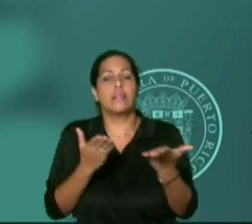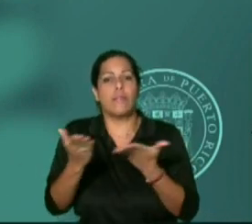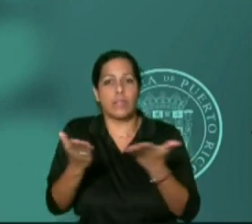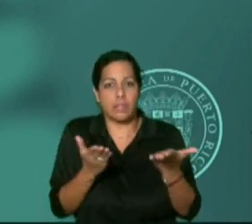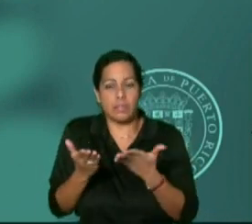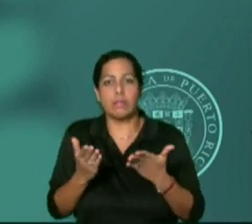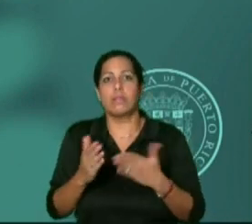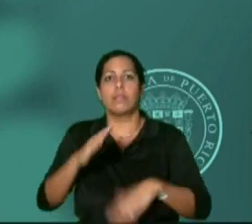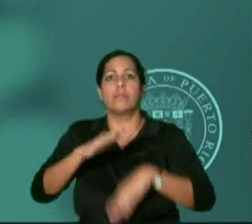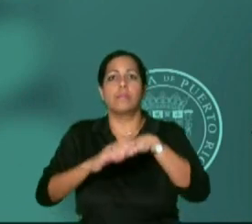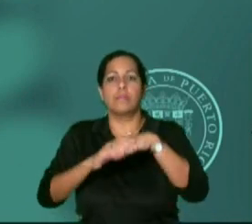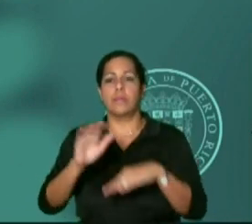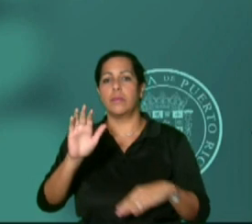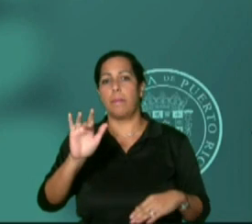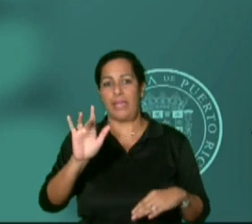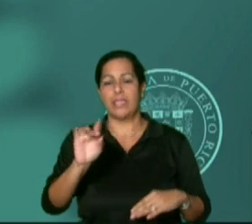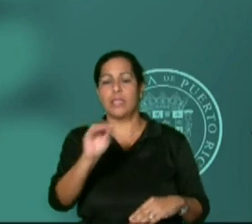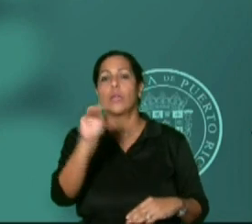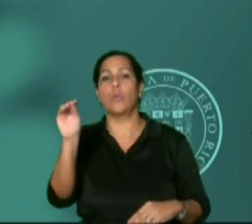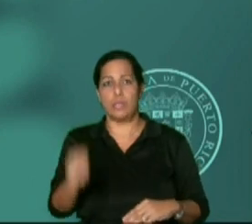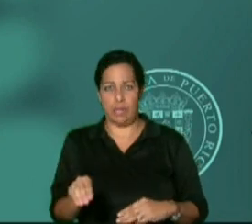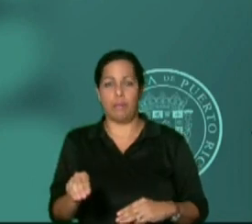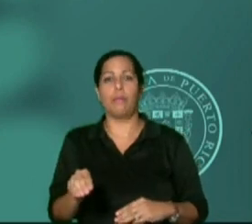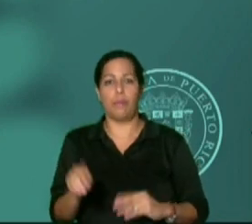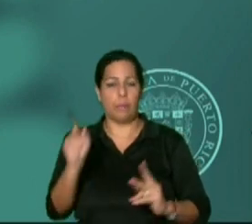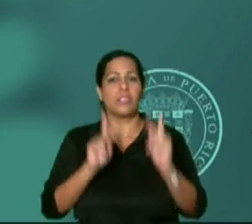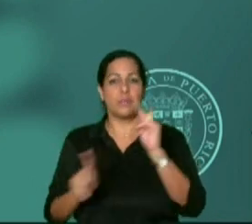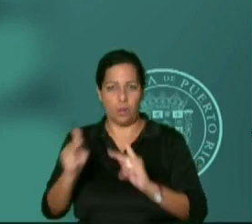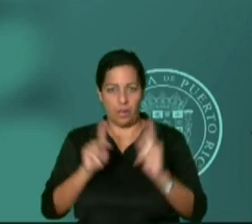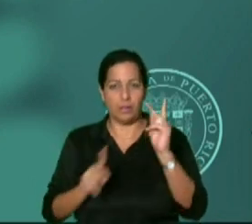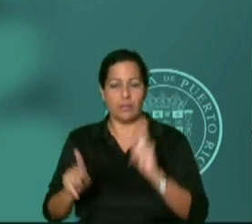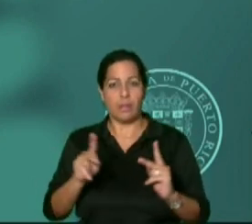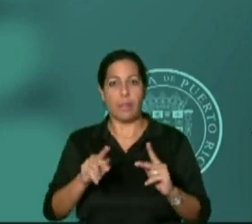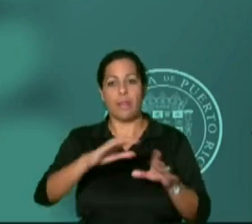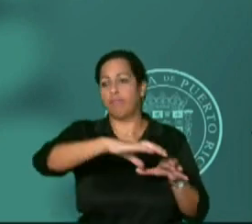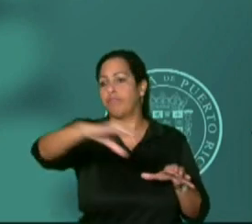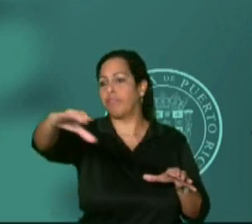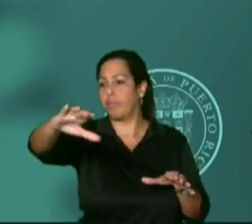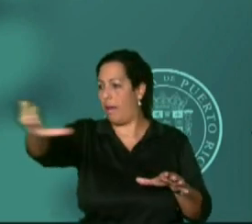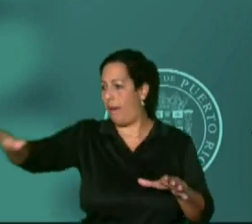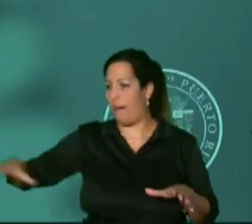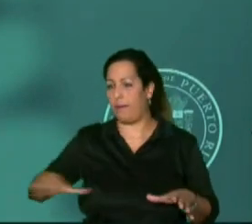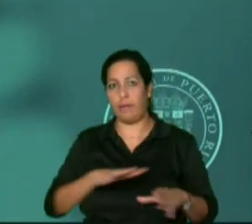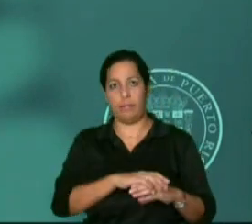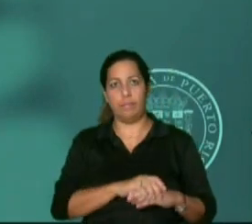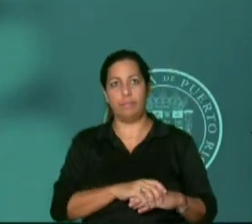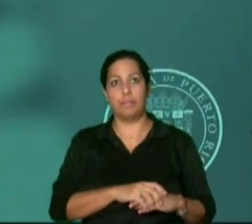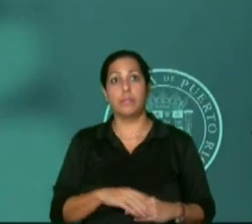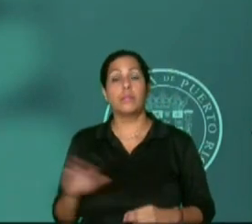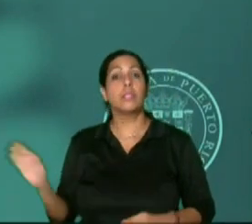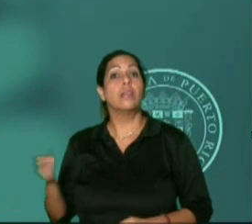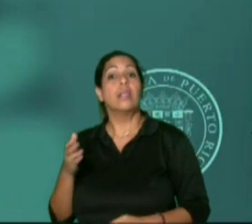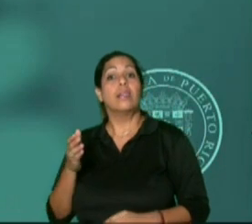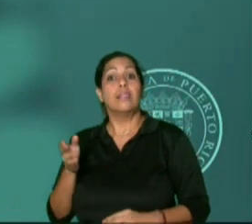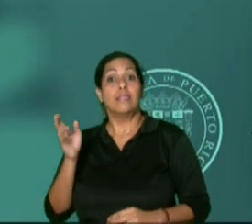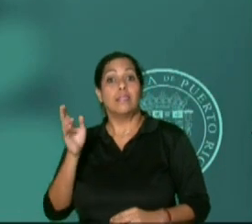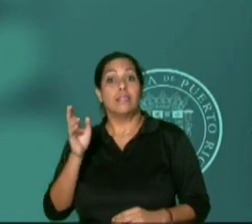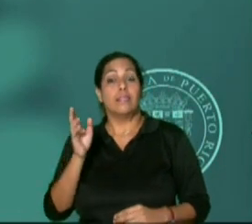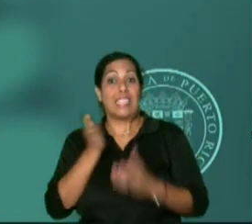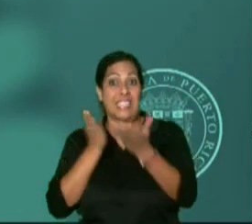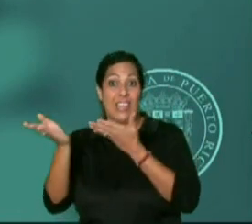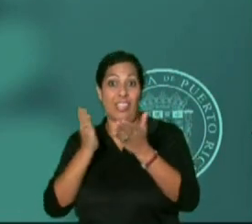la ocupación máxima equivalente al 25% también de la capacidad establecida en sus códigos. El transporte colectivo